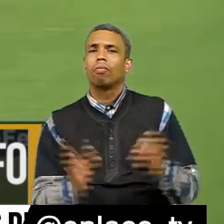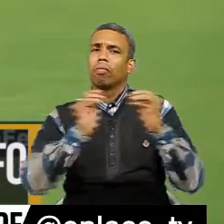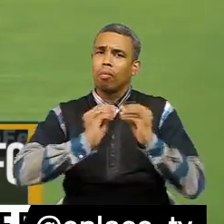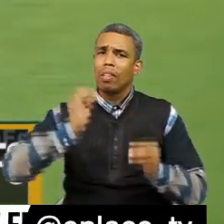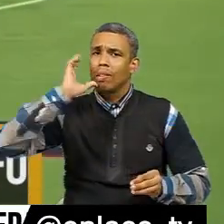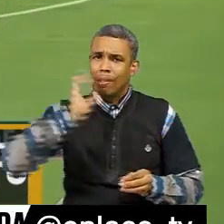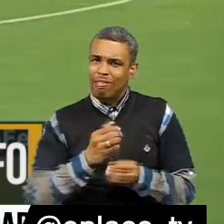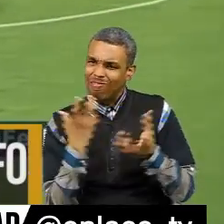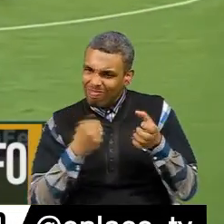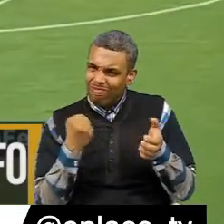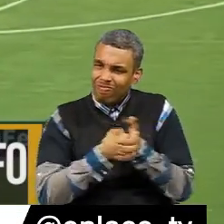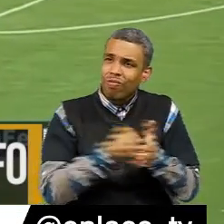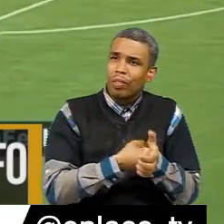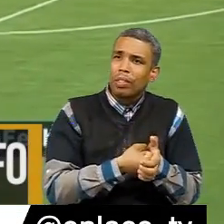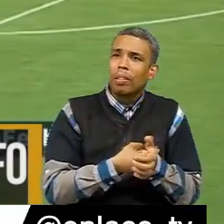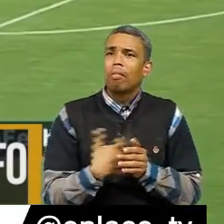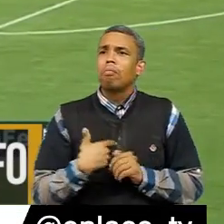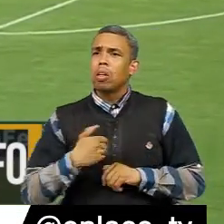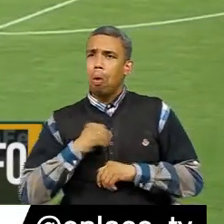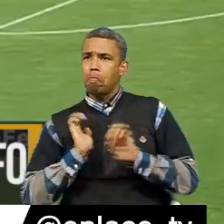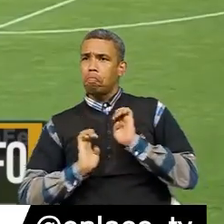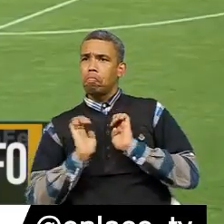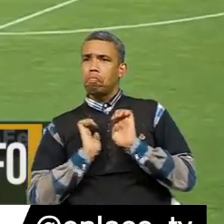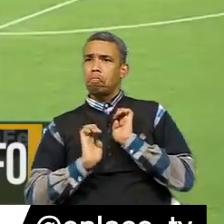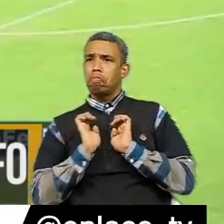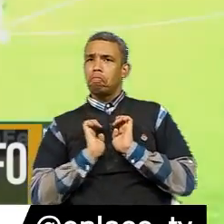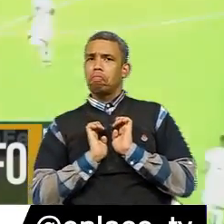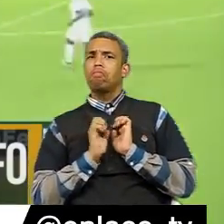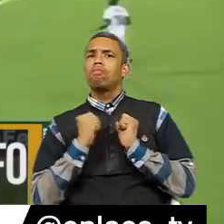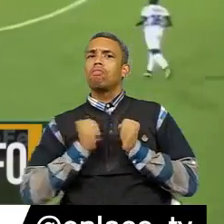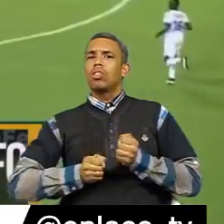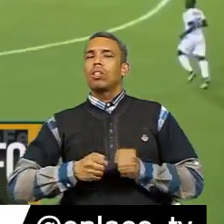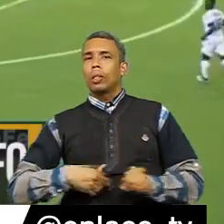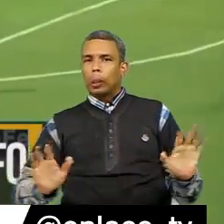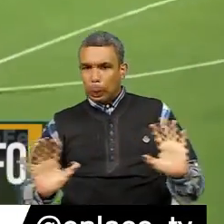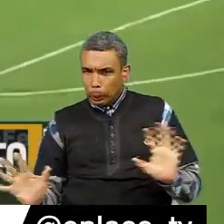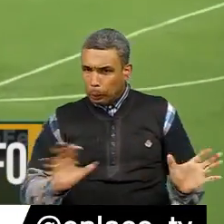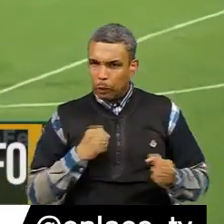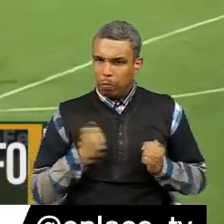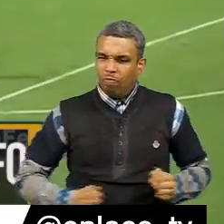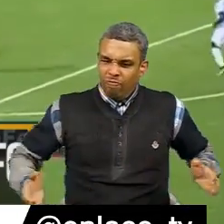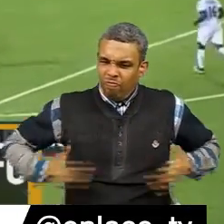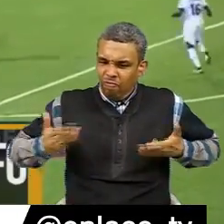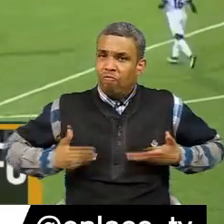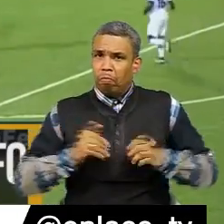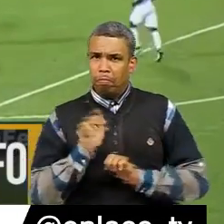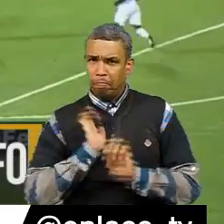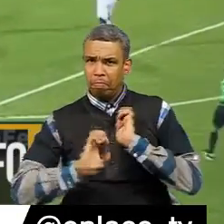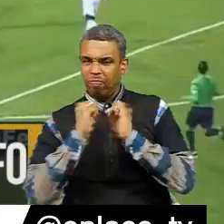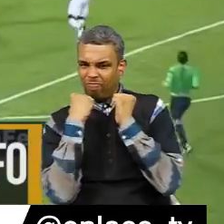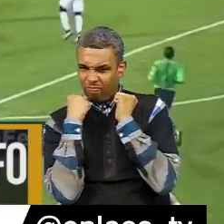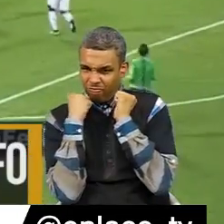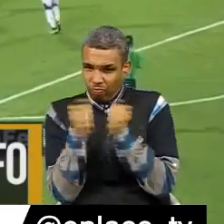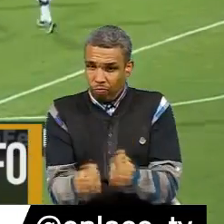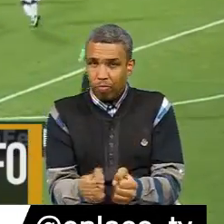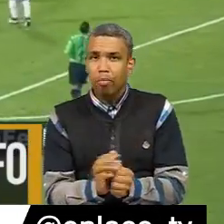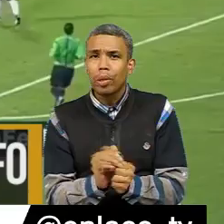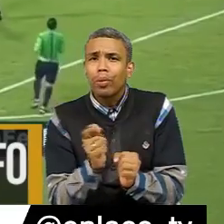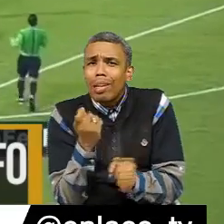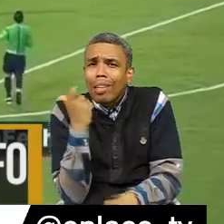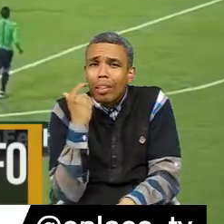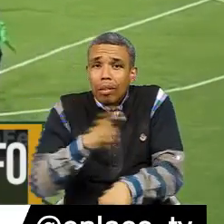a la igualdad, pero Alianza Petrolera, luego del gol, revivió anímicamente y estuvo seguro en defensa. En la agonía del